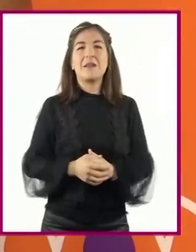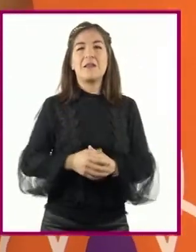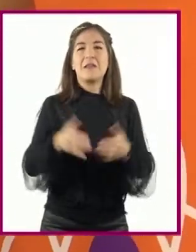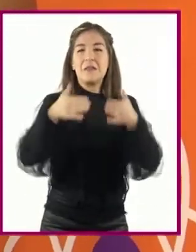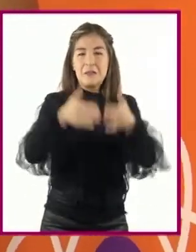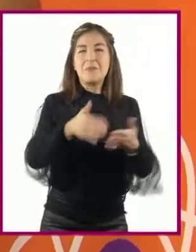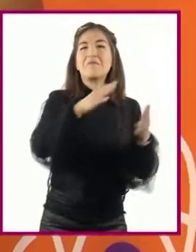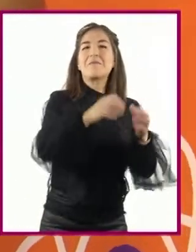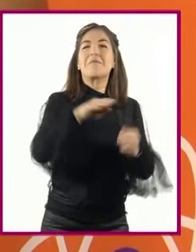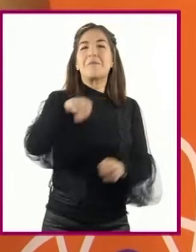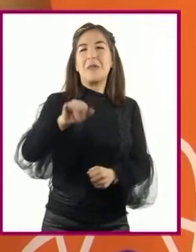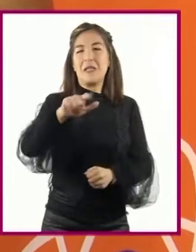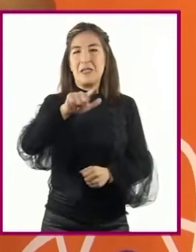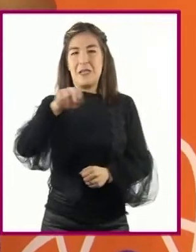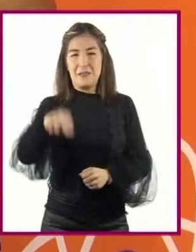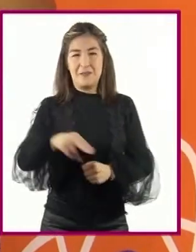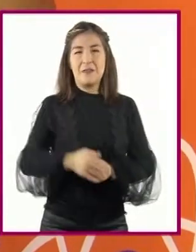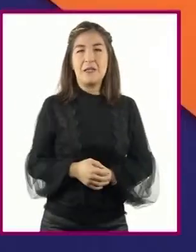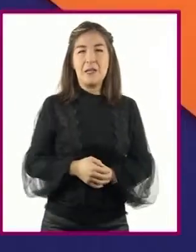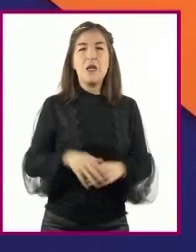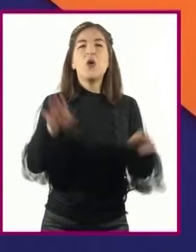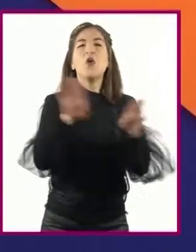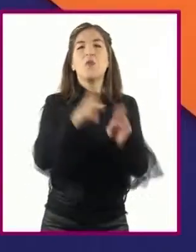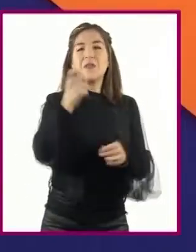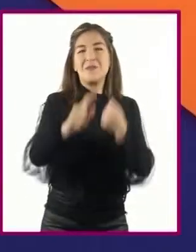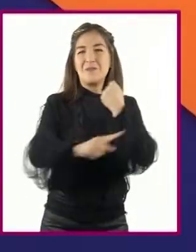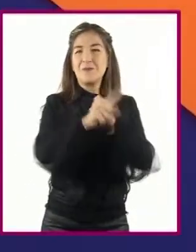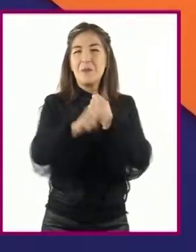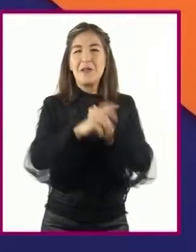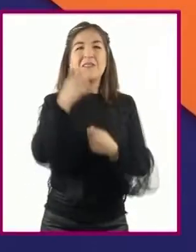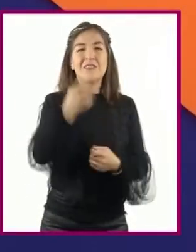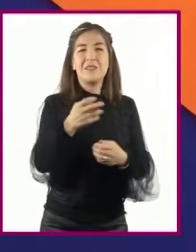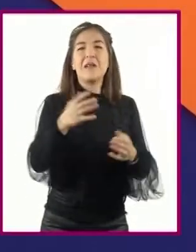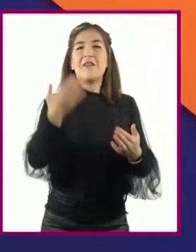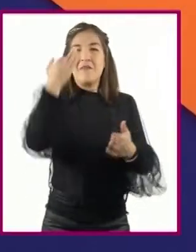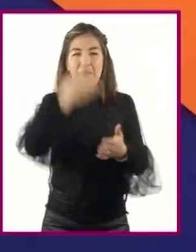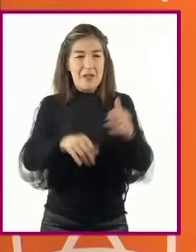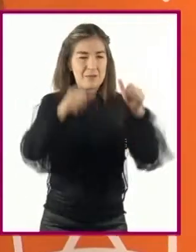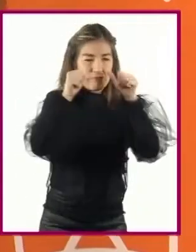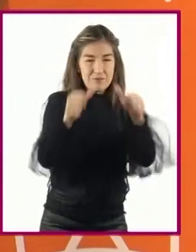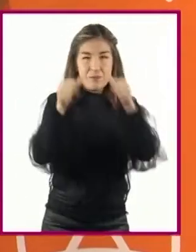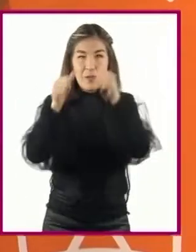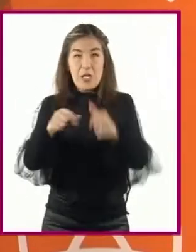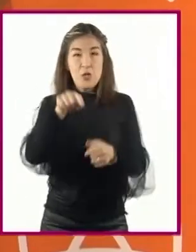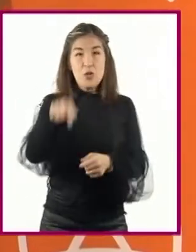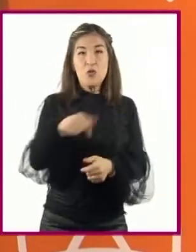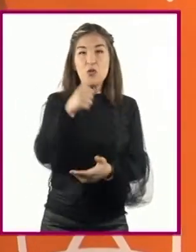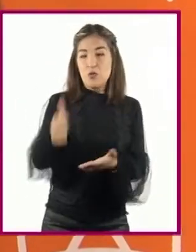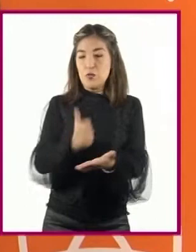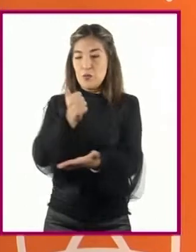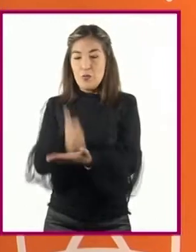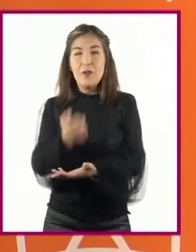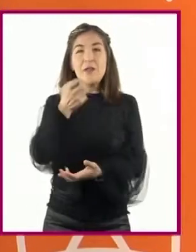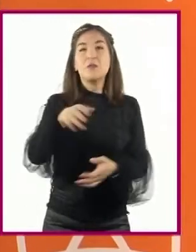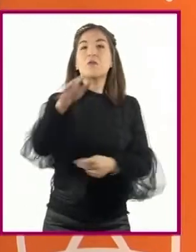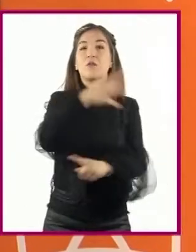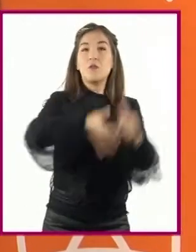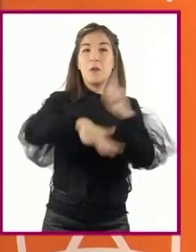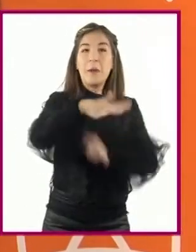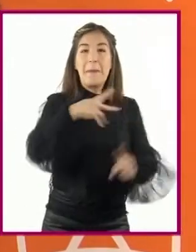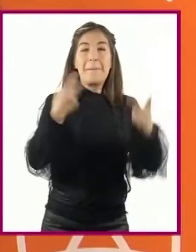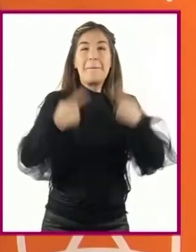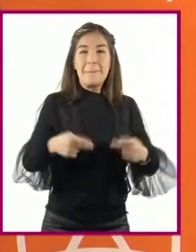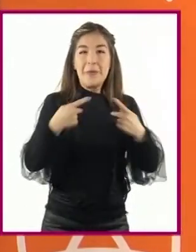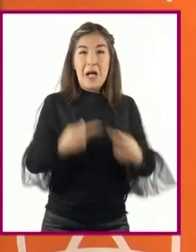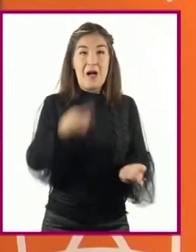Florencia y Milán. La desigualdad entre la aristocracia del lado urbano y toda la gente que